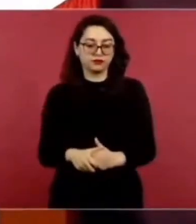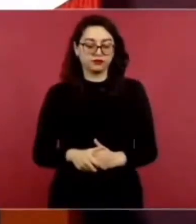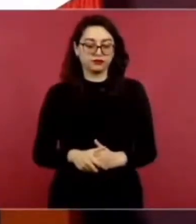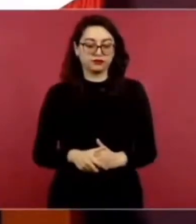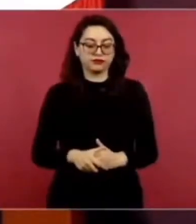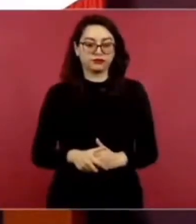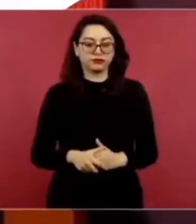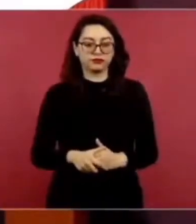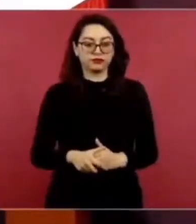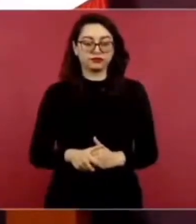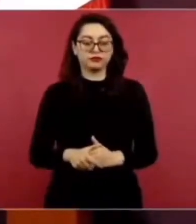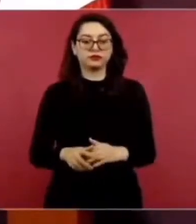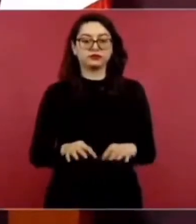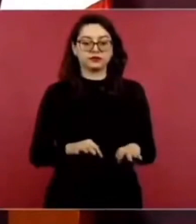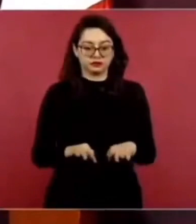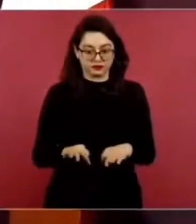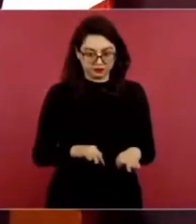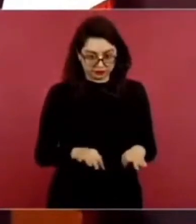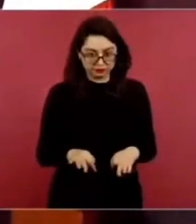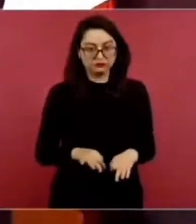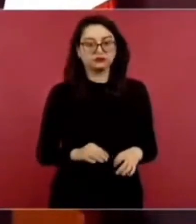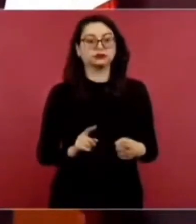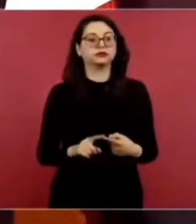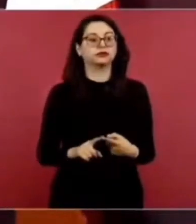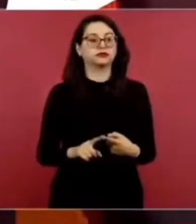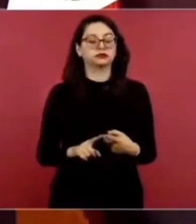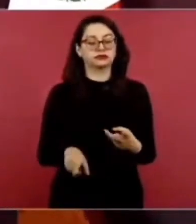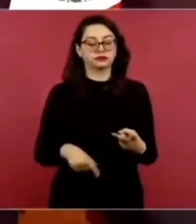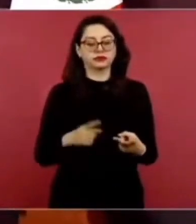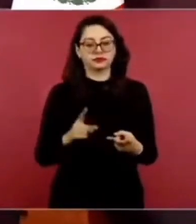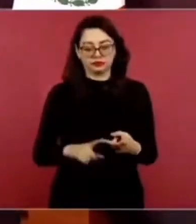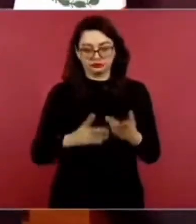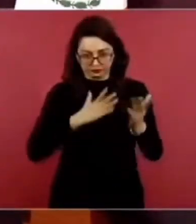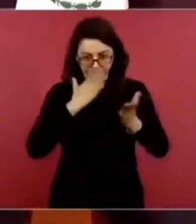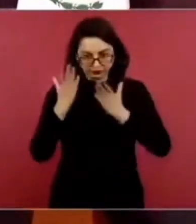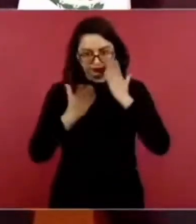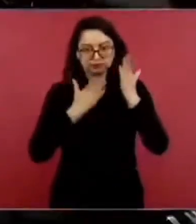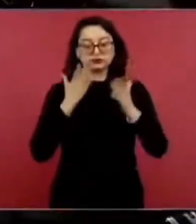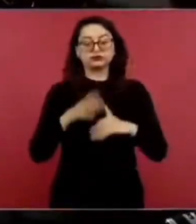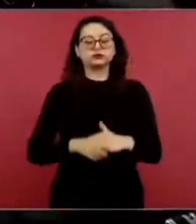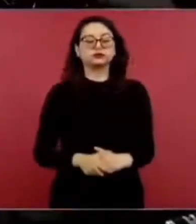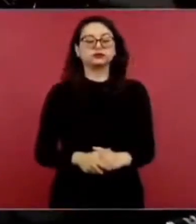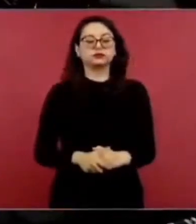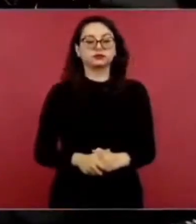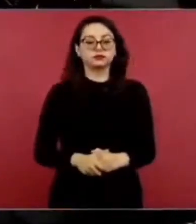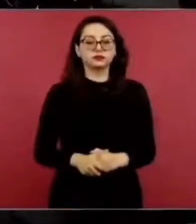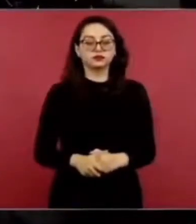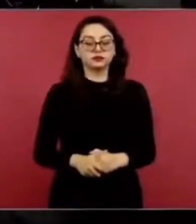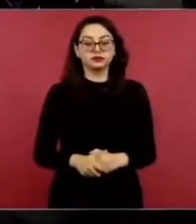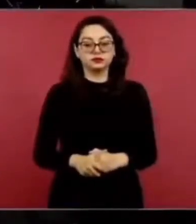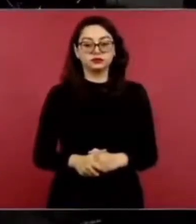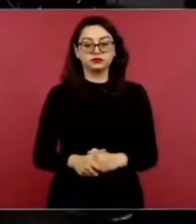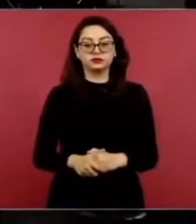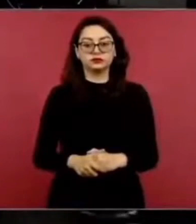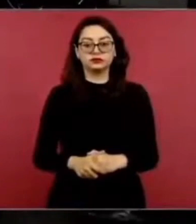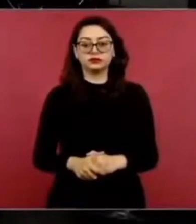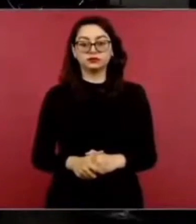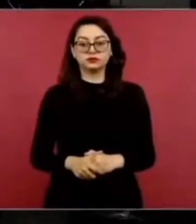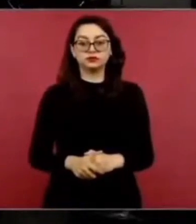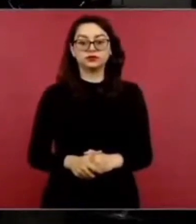que tengan trabajo, que tengan oportunidad de estudio y que